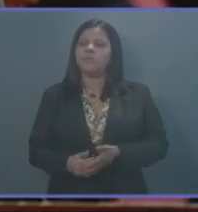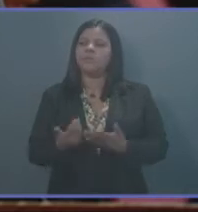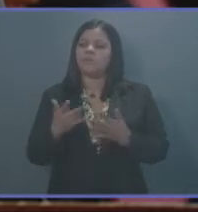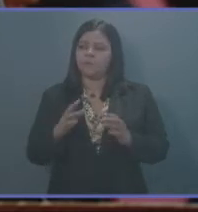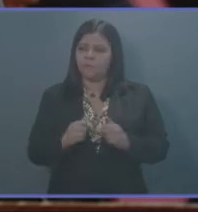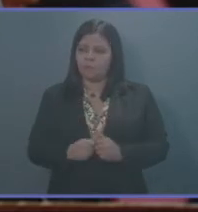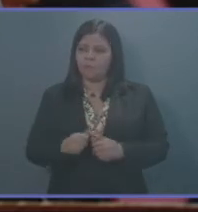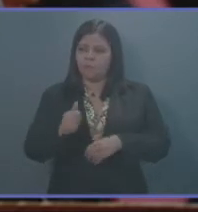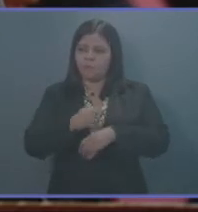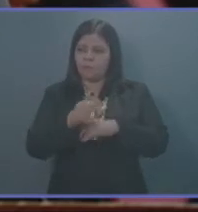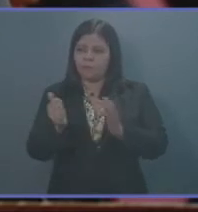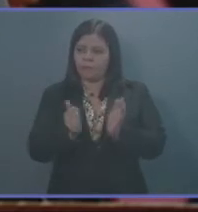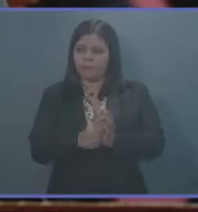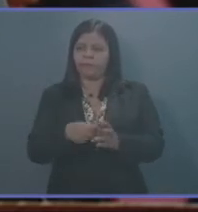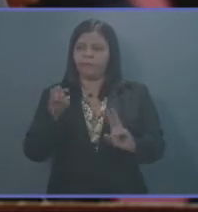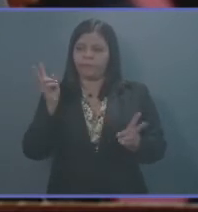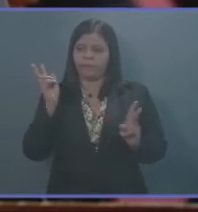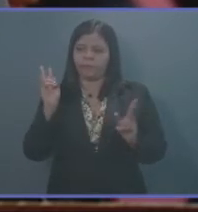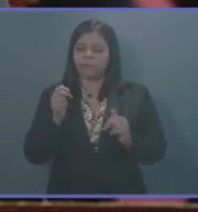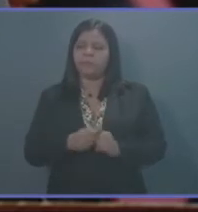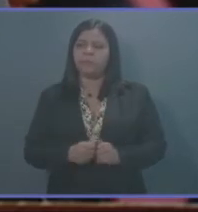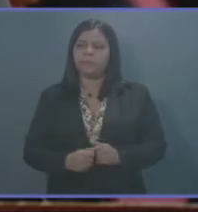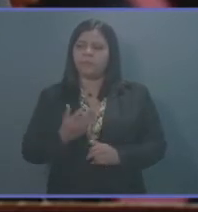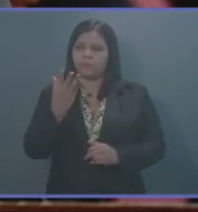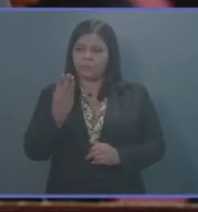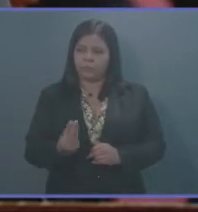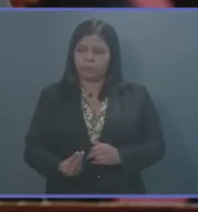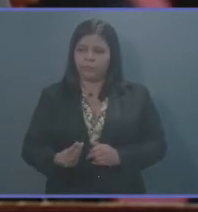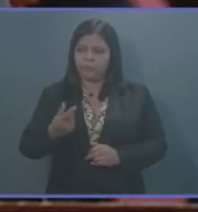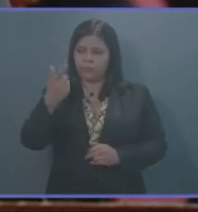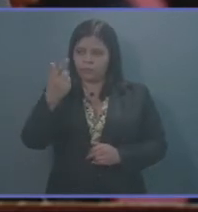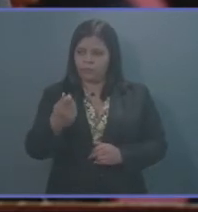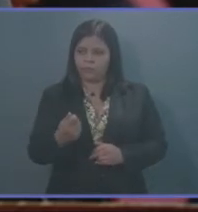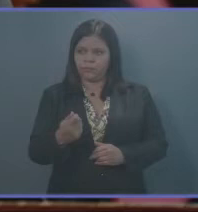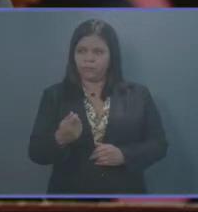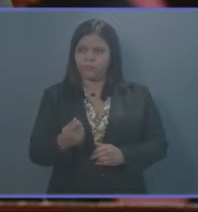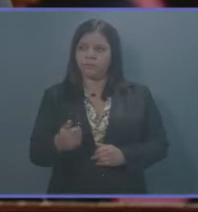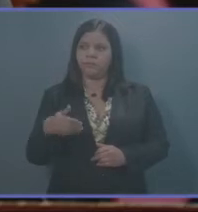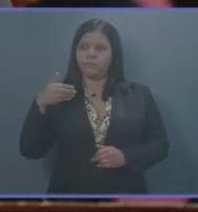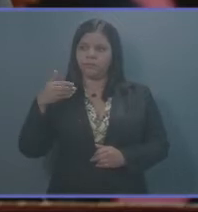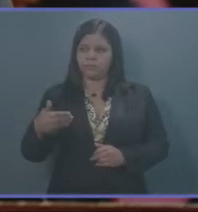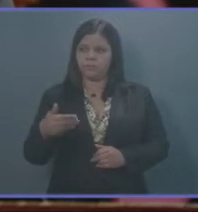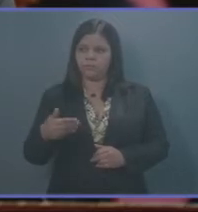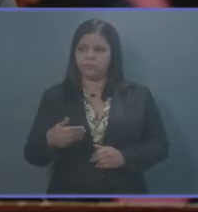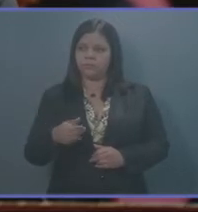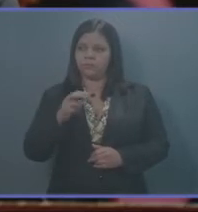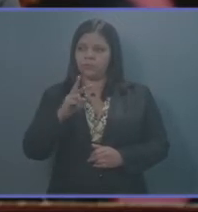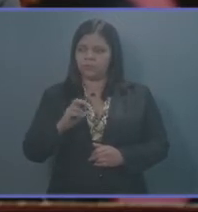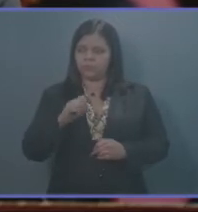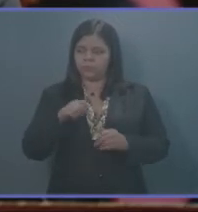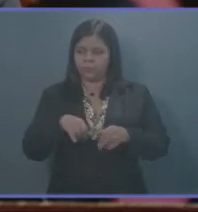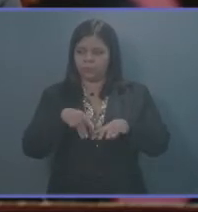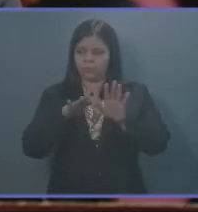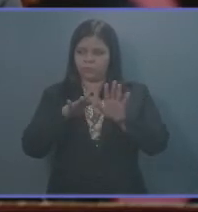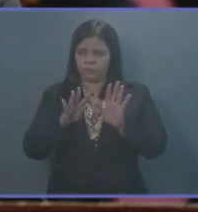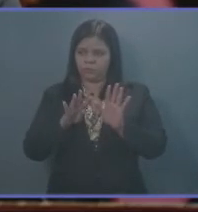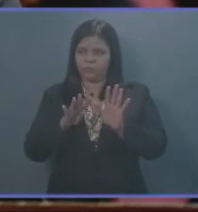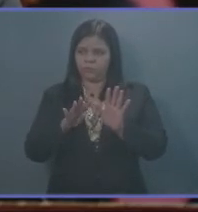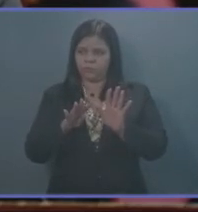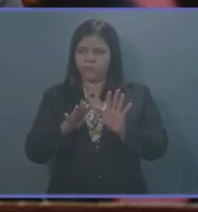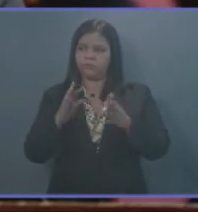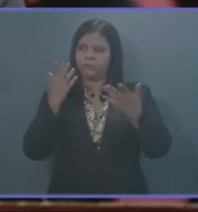del Palacio Legislativo San Salvador a los días del mes del año 2019. Leído